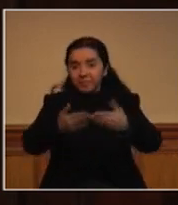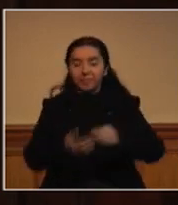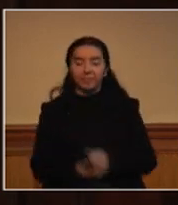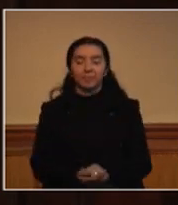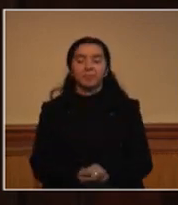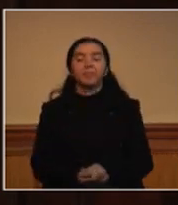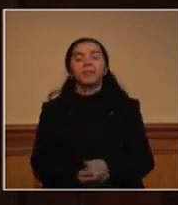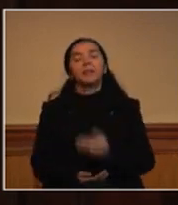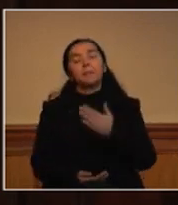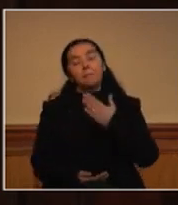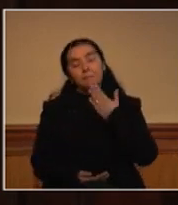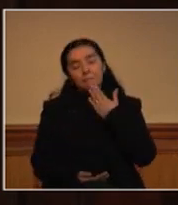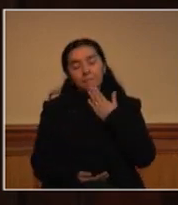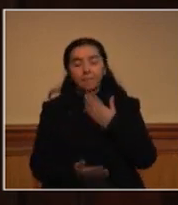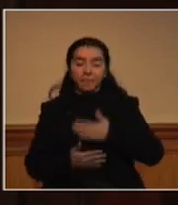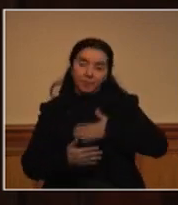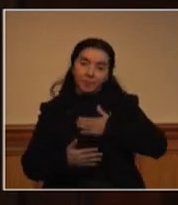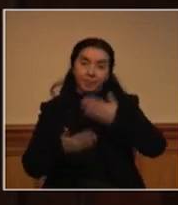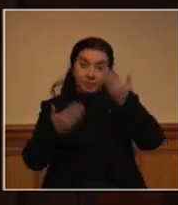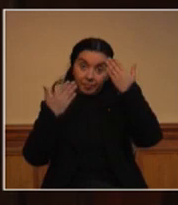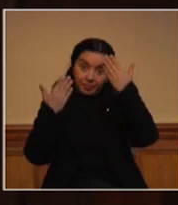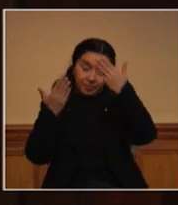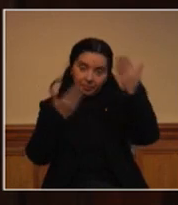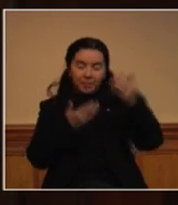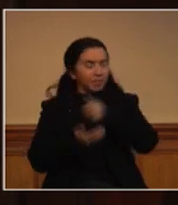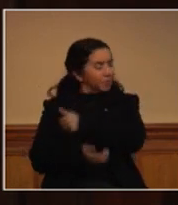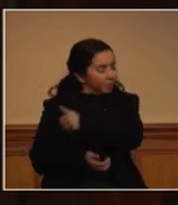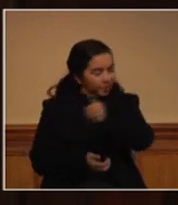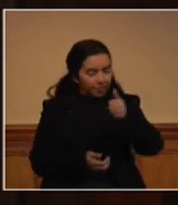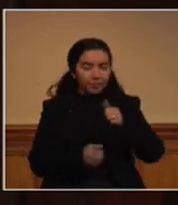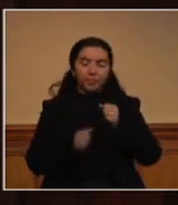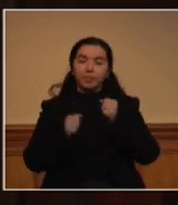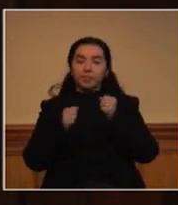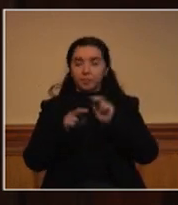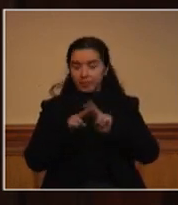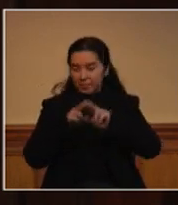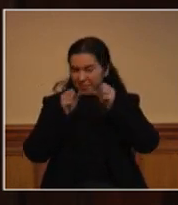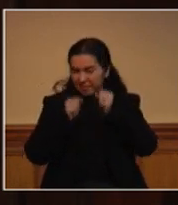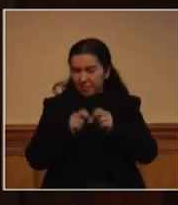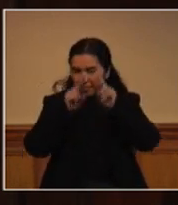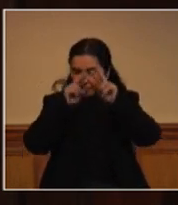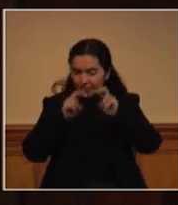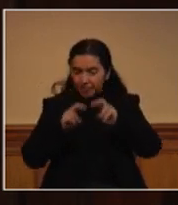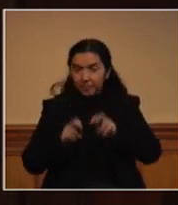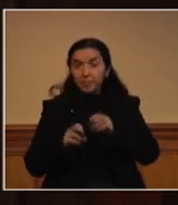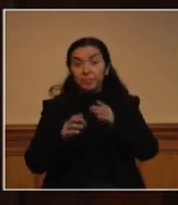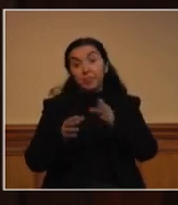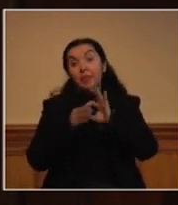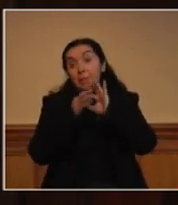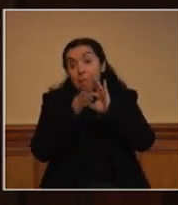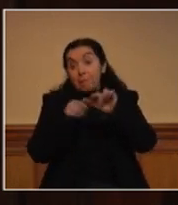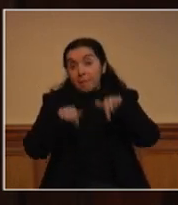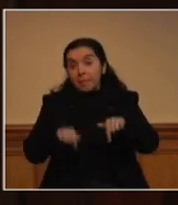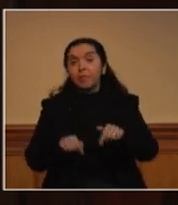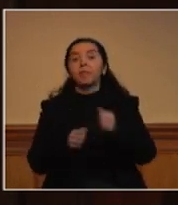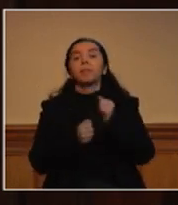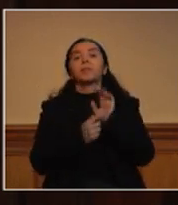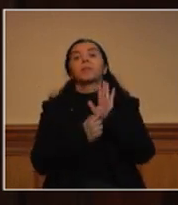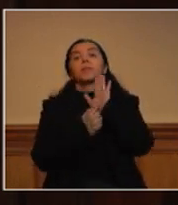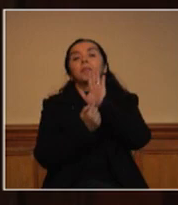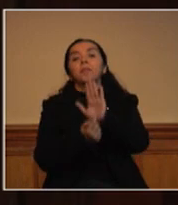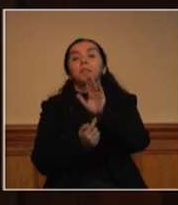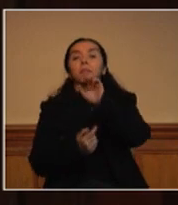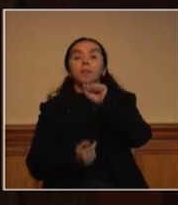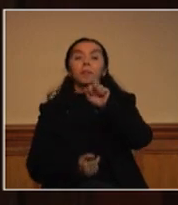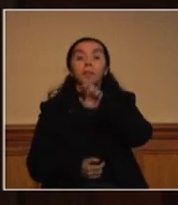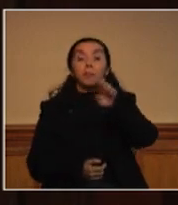Queremos saludar de manera muy especial a todos los que han hecho posible la investigación gracias a la cual hoy podemos presentar esta